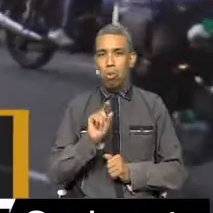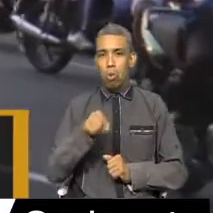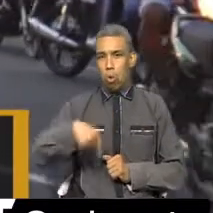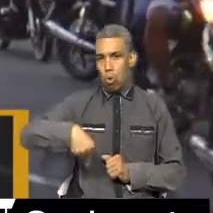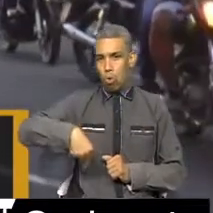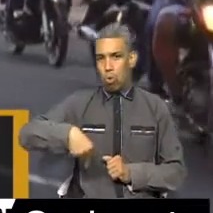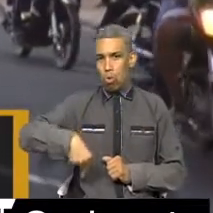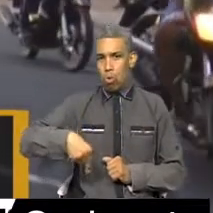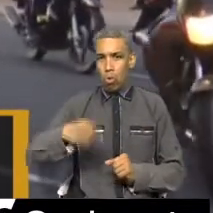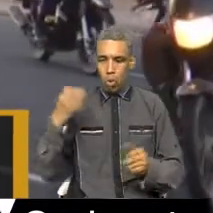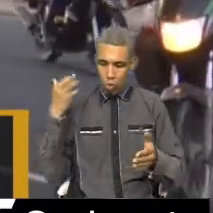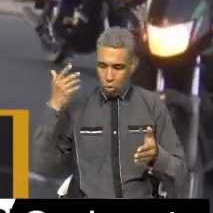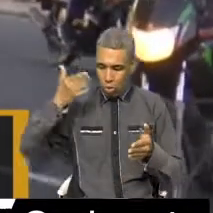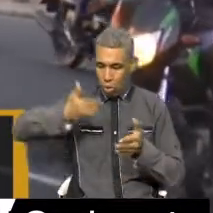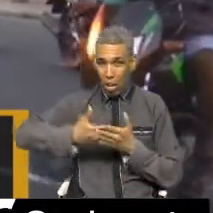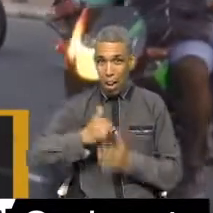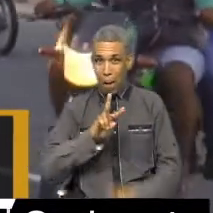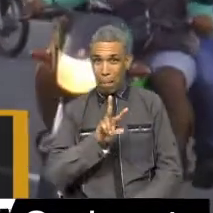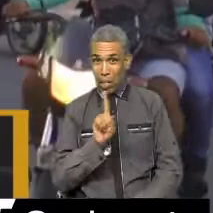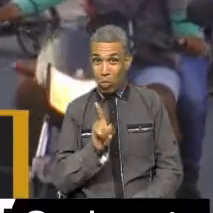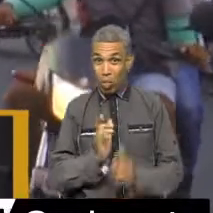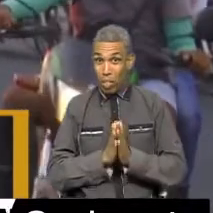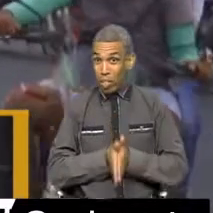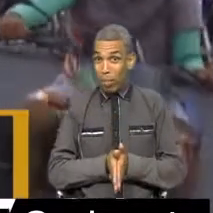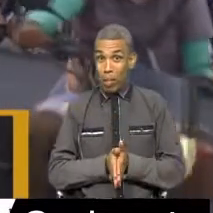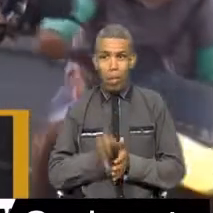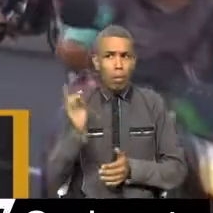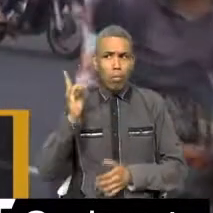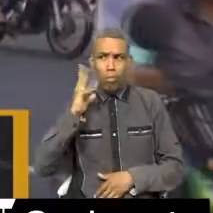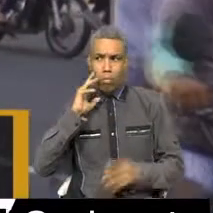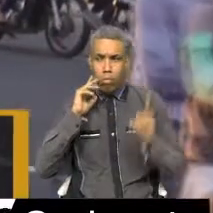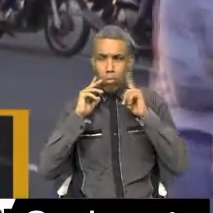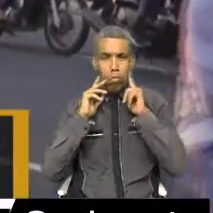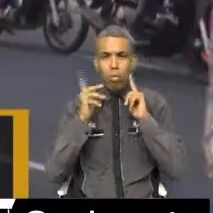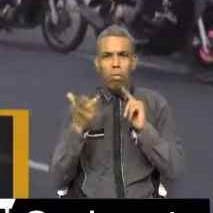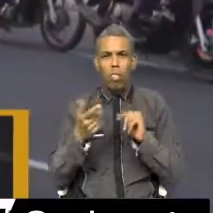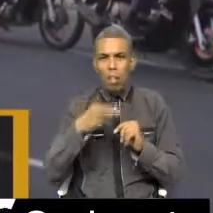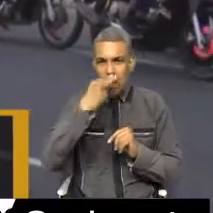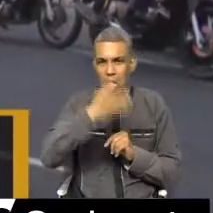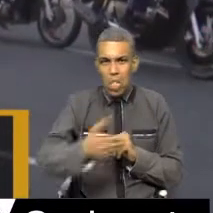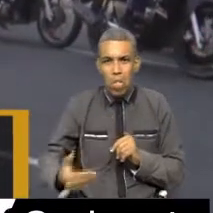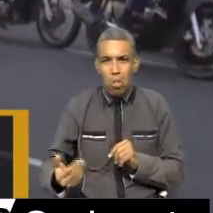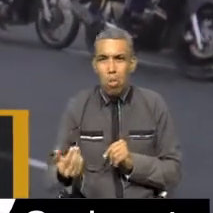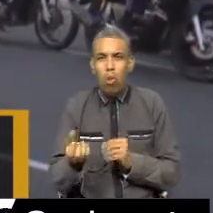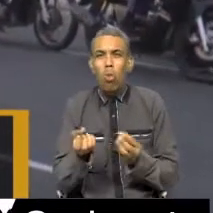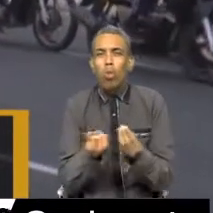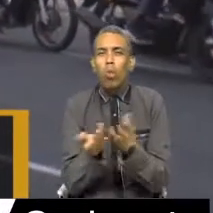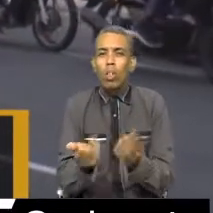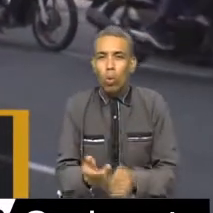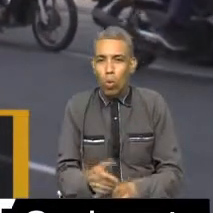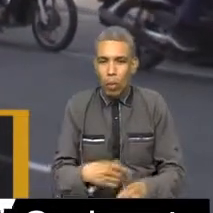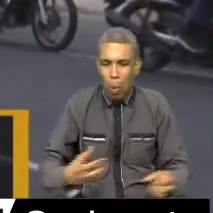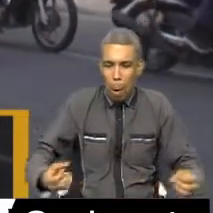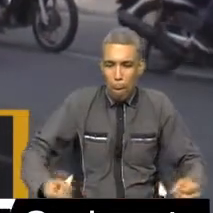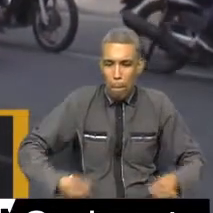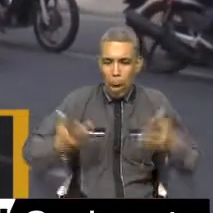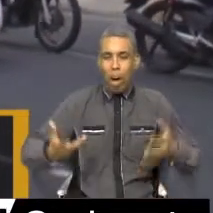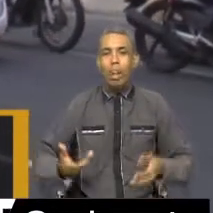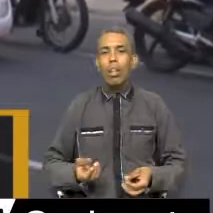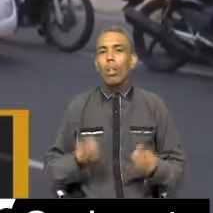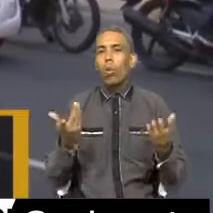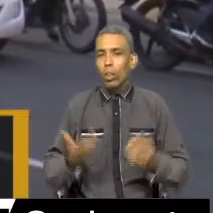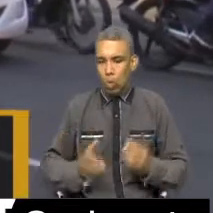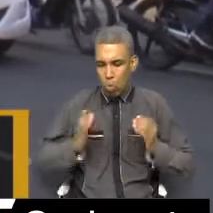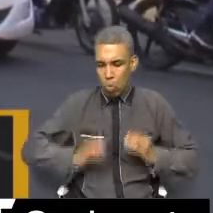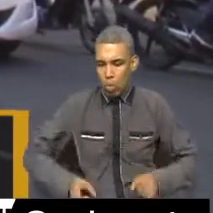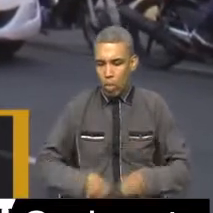hoy 21 de diciembre. Queremos informarle a toda la comunidad de Barranca Bermeja que debemos mantenernos en estas fiestas con cero quemados. Nuestra campaña,